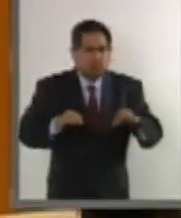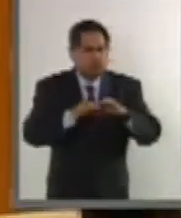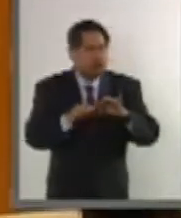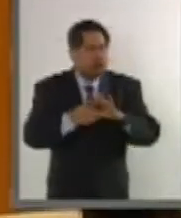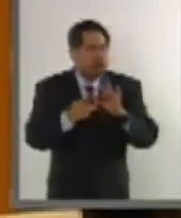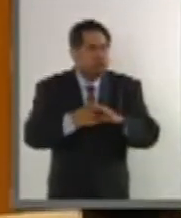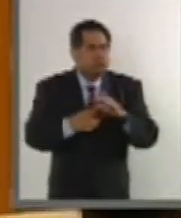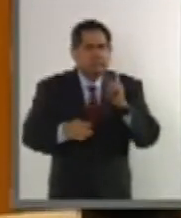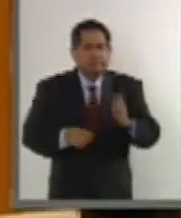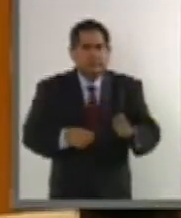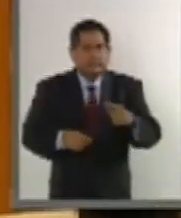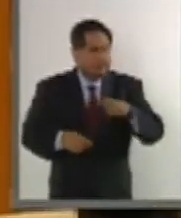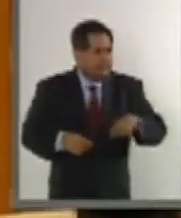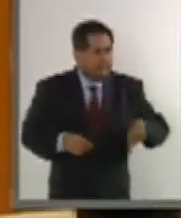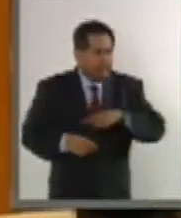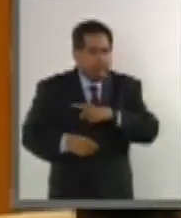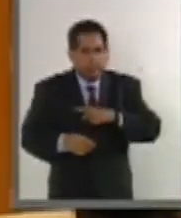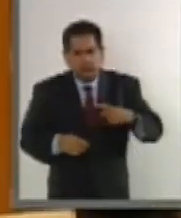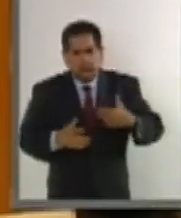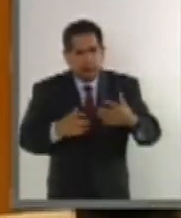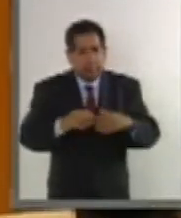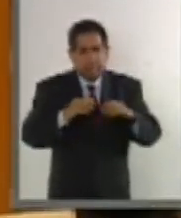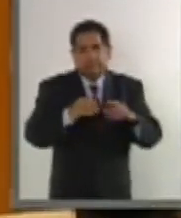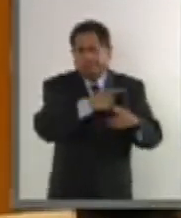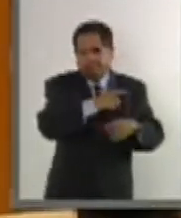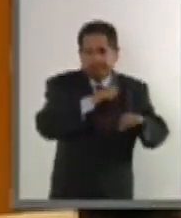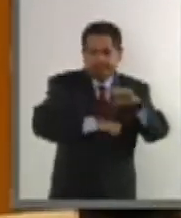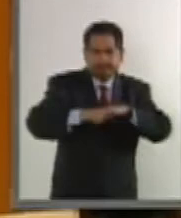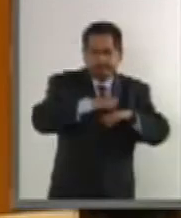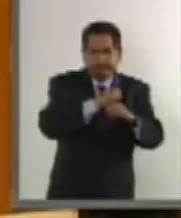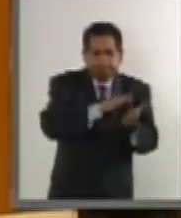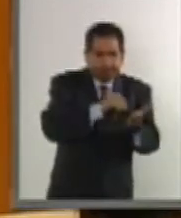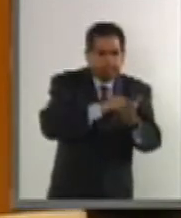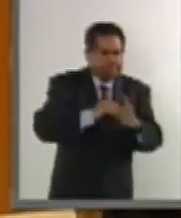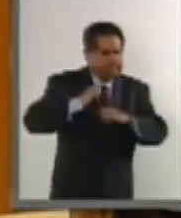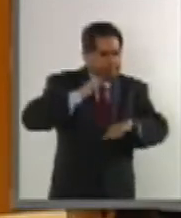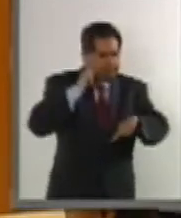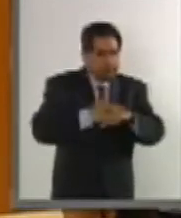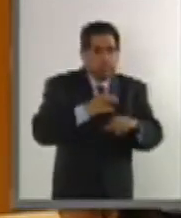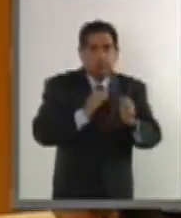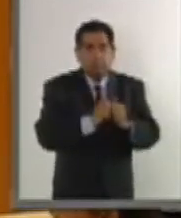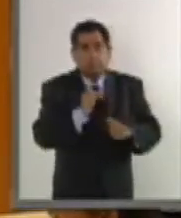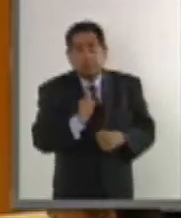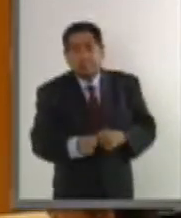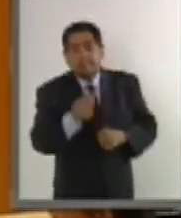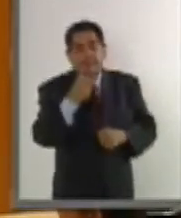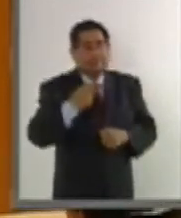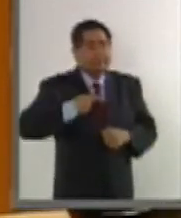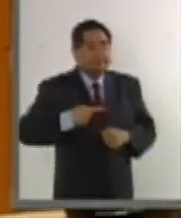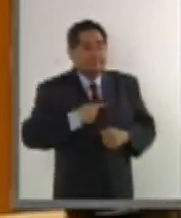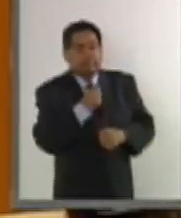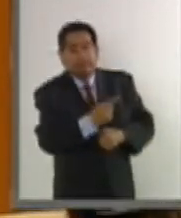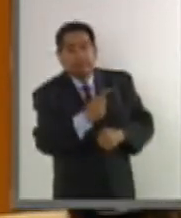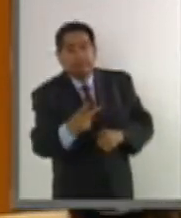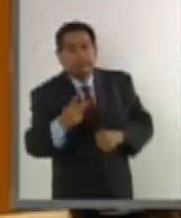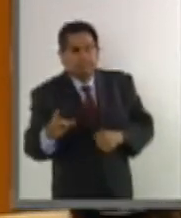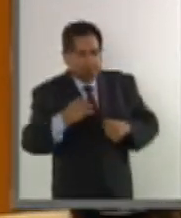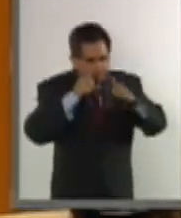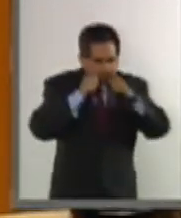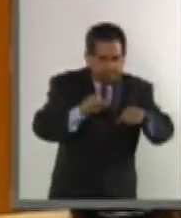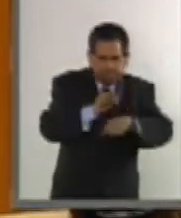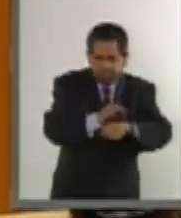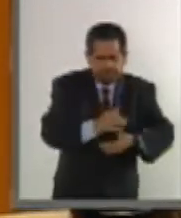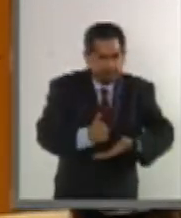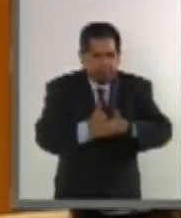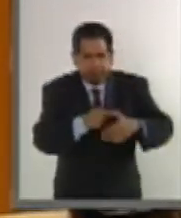importante que tengamos un cónsul activo con los tres Dreamers que viven en estas comunidades y, por supuesto,